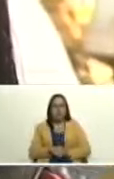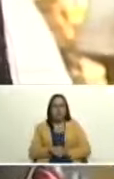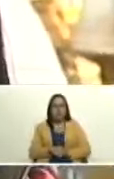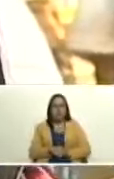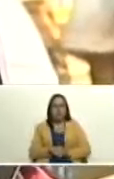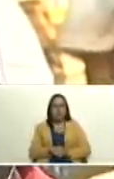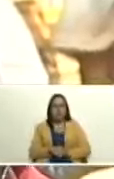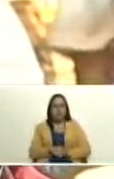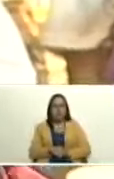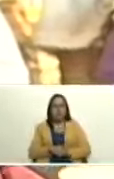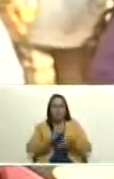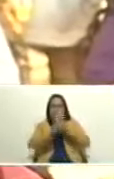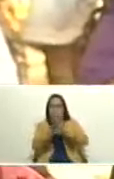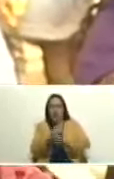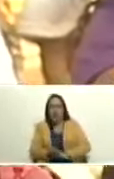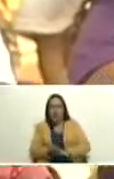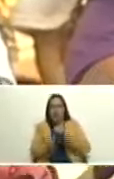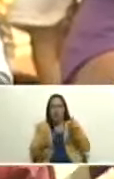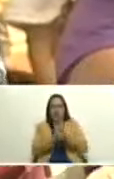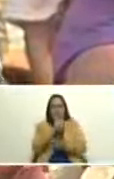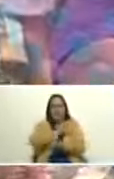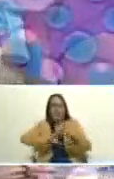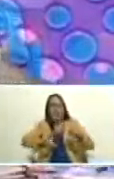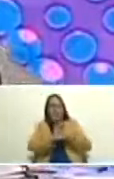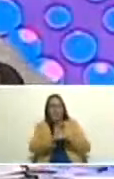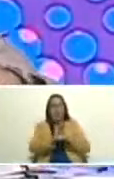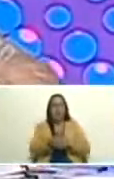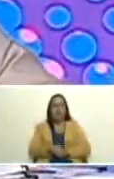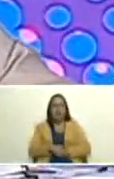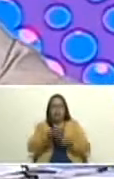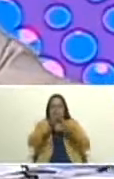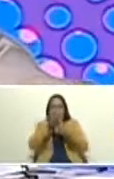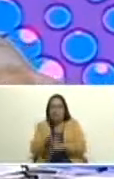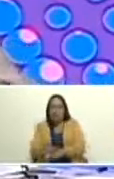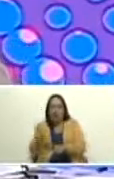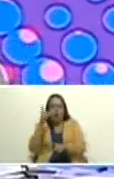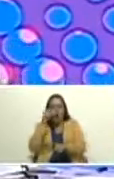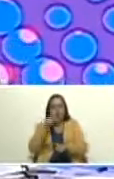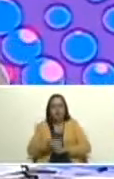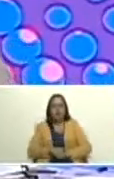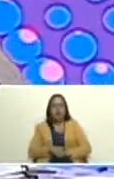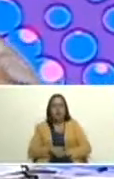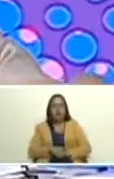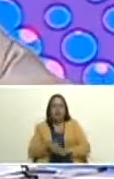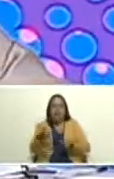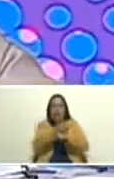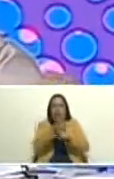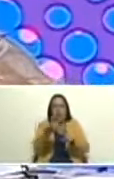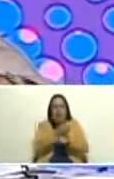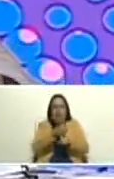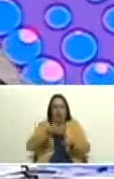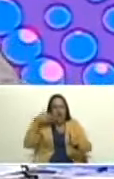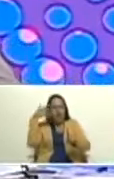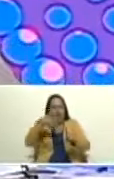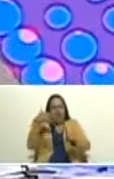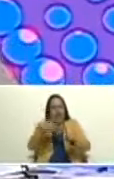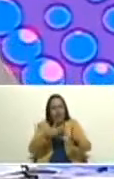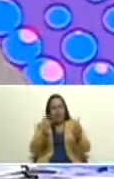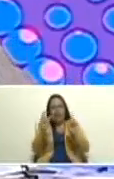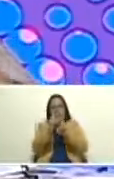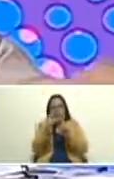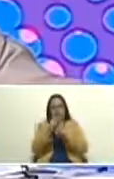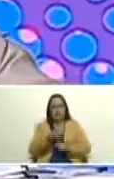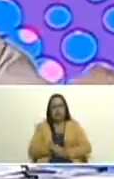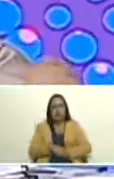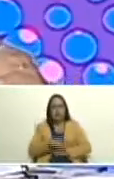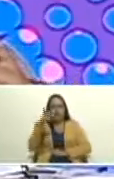Y acabar con la cultura del machismo, de la discriminación, de la agresión verbal, de la